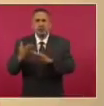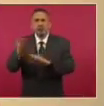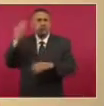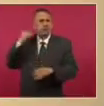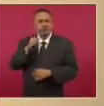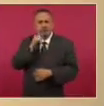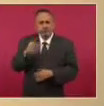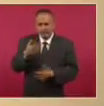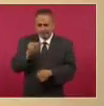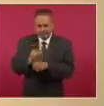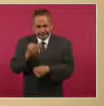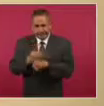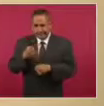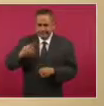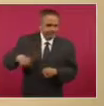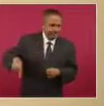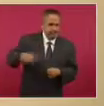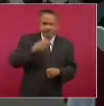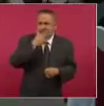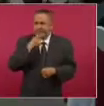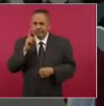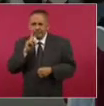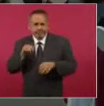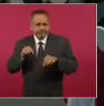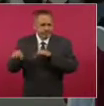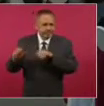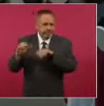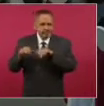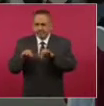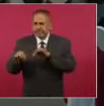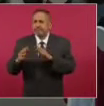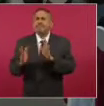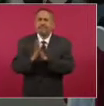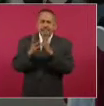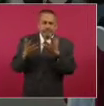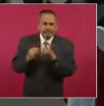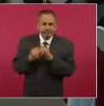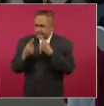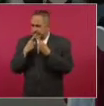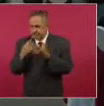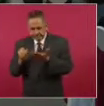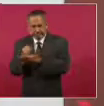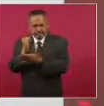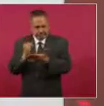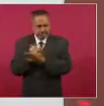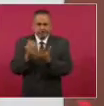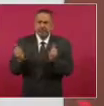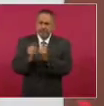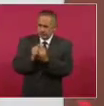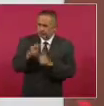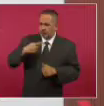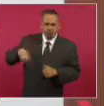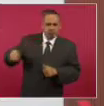antes, las y los trabajadores se han involucrado en las decisiones fundamentales de sus organizaciones y